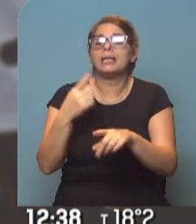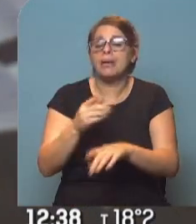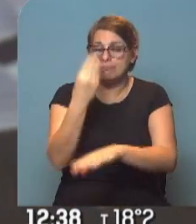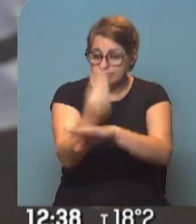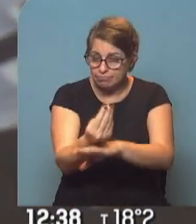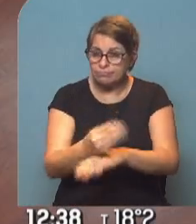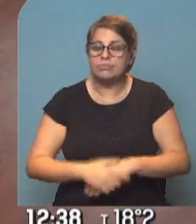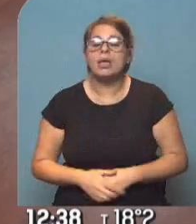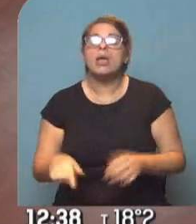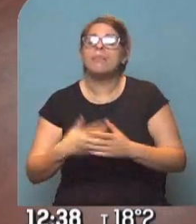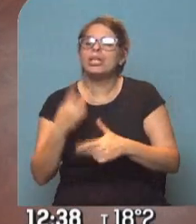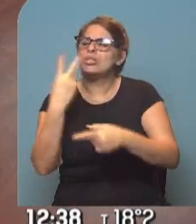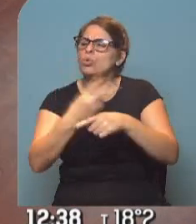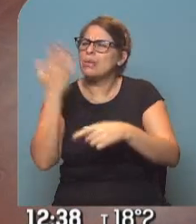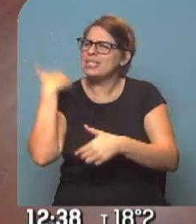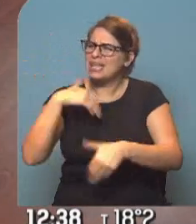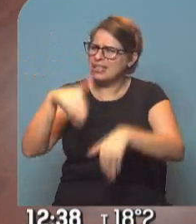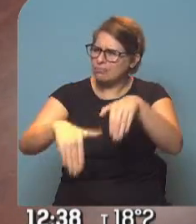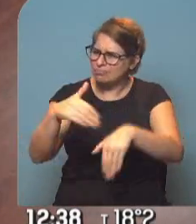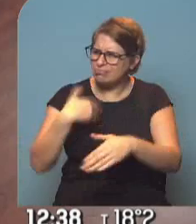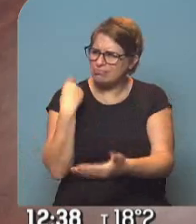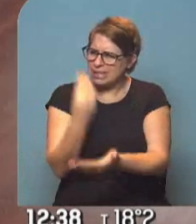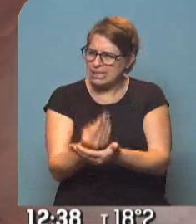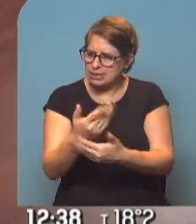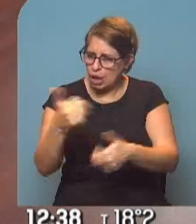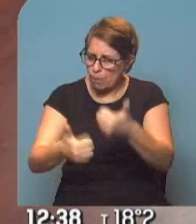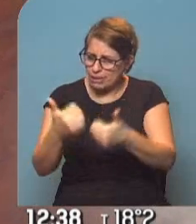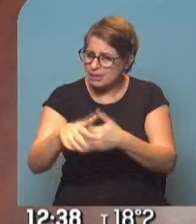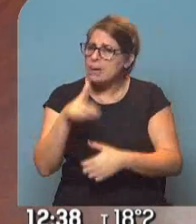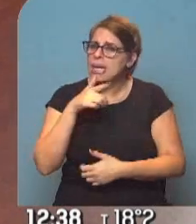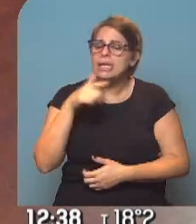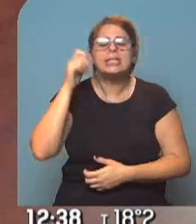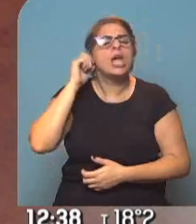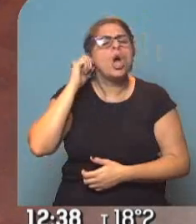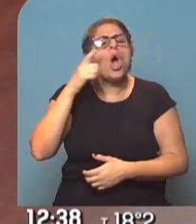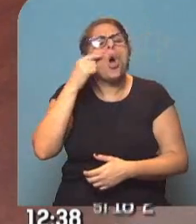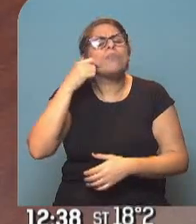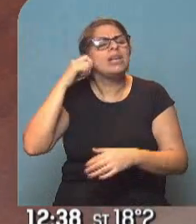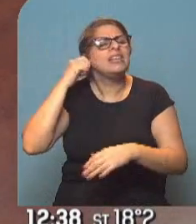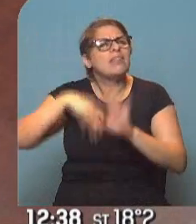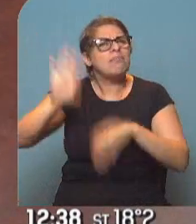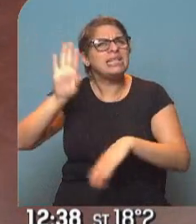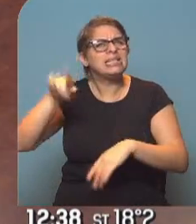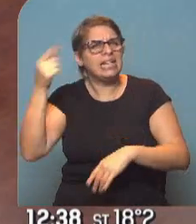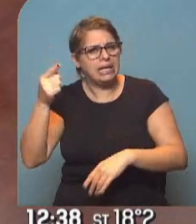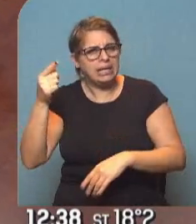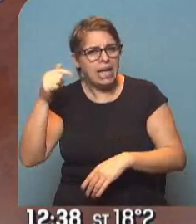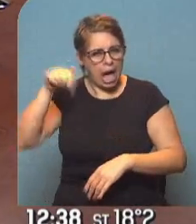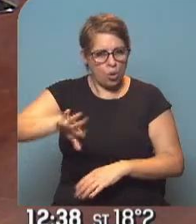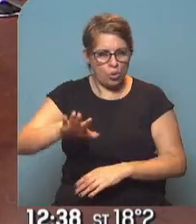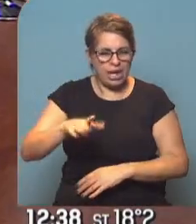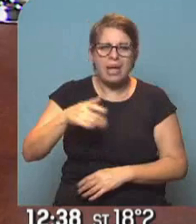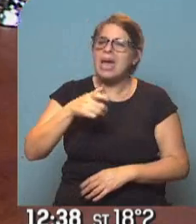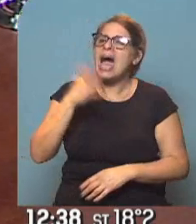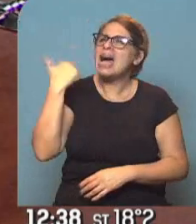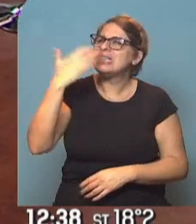Calderón, pero en la segunda vez que López Obrador se presenta, parecía un hombre mayor que el que se presenta hoy, parecía más viejo el López Obrador